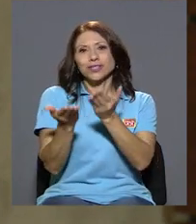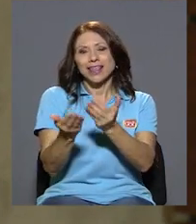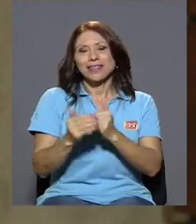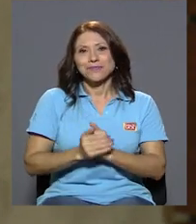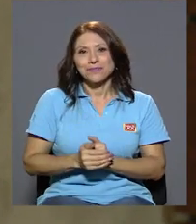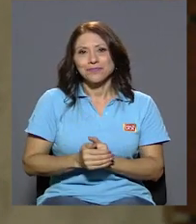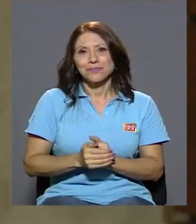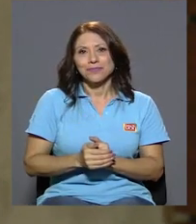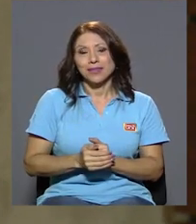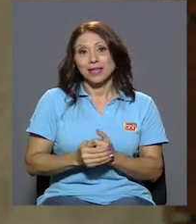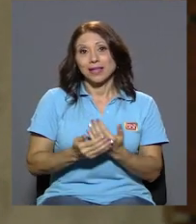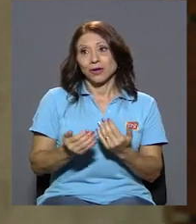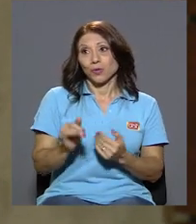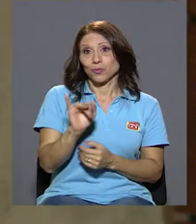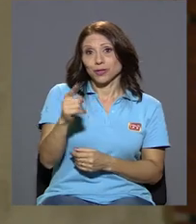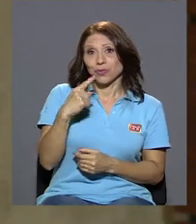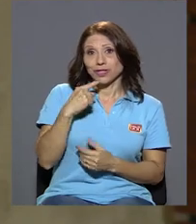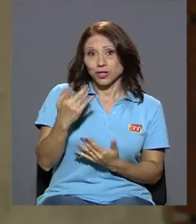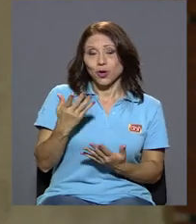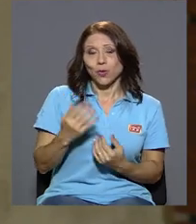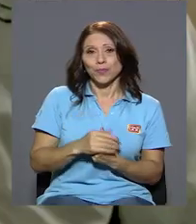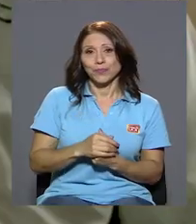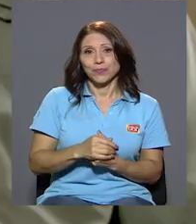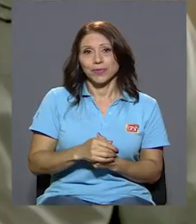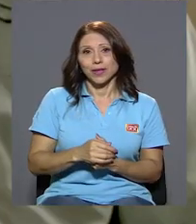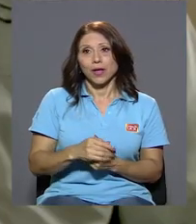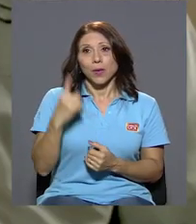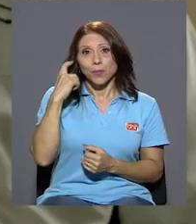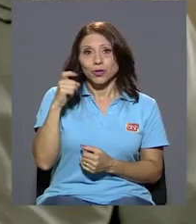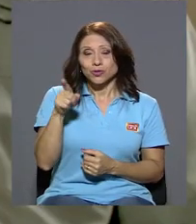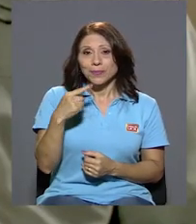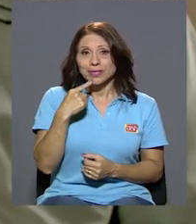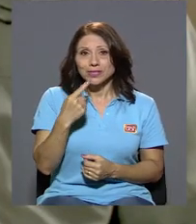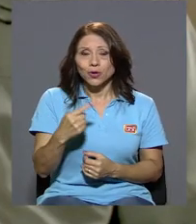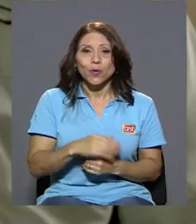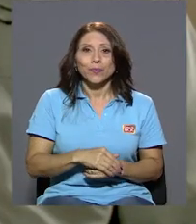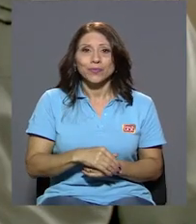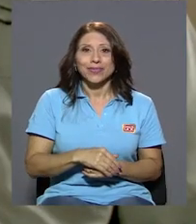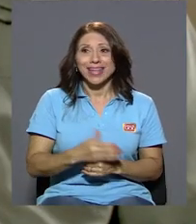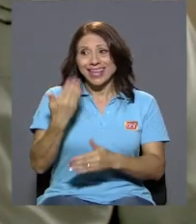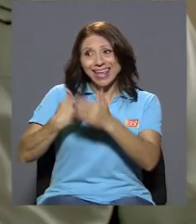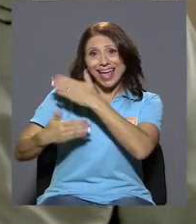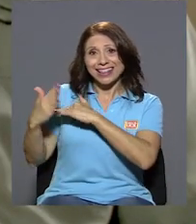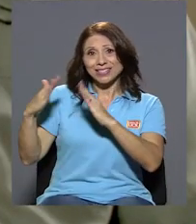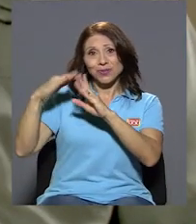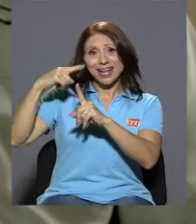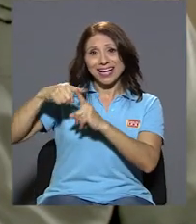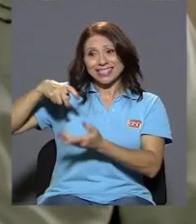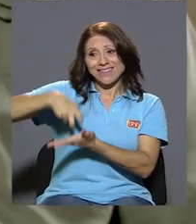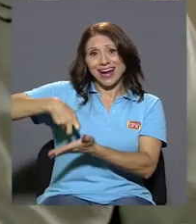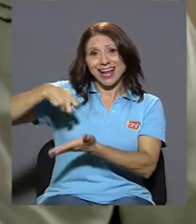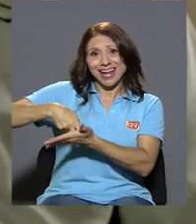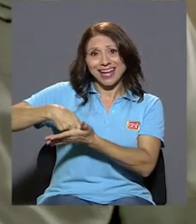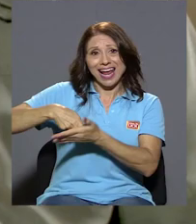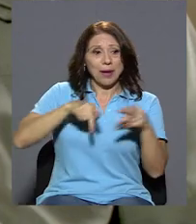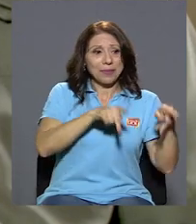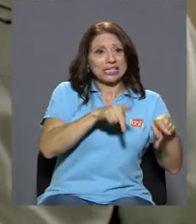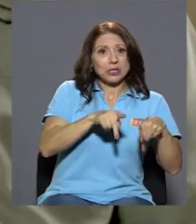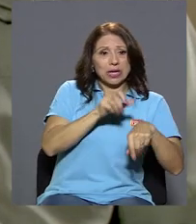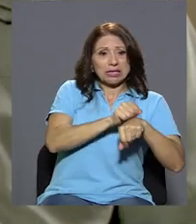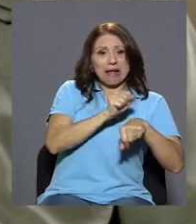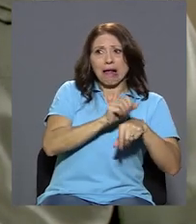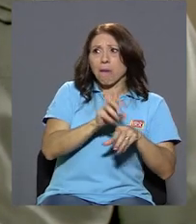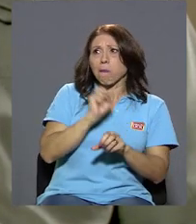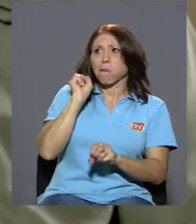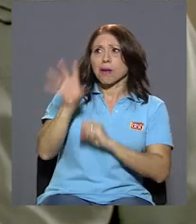también muy rápidamente ya que usted lo mencionó porque mencionó que apedreaban a una iglesia evangélica